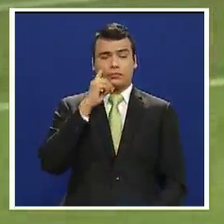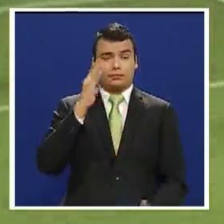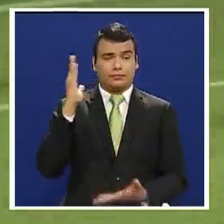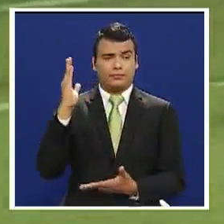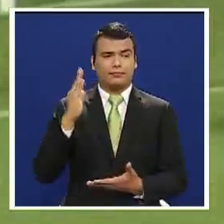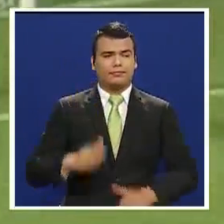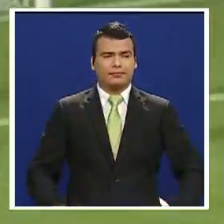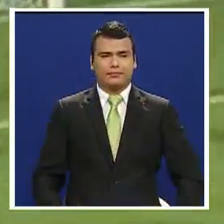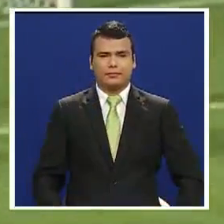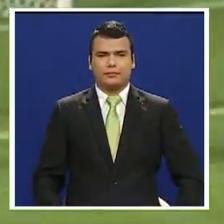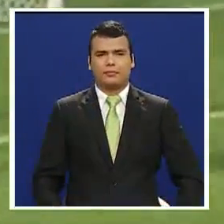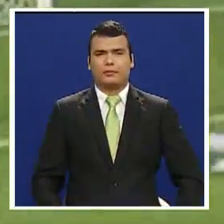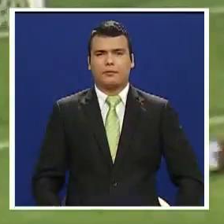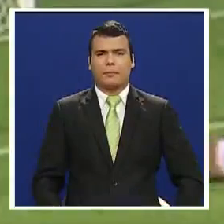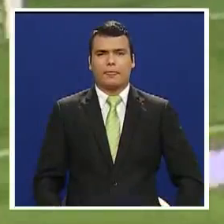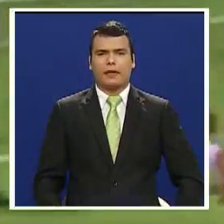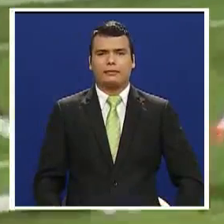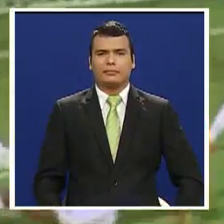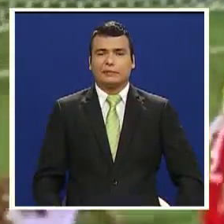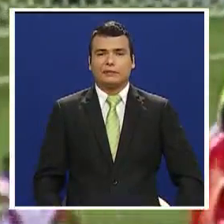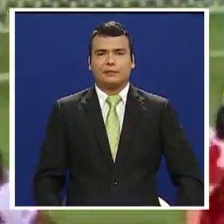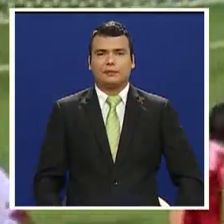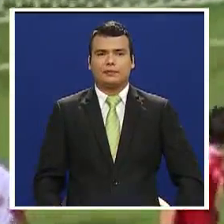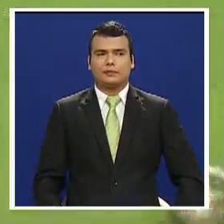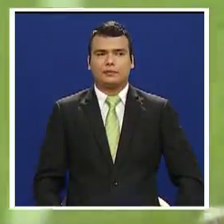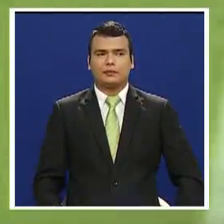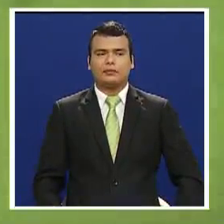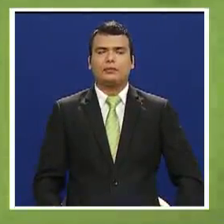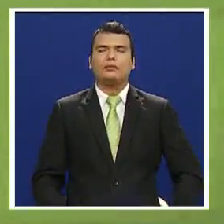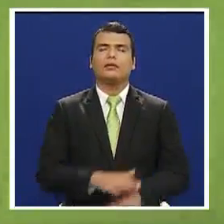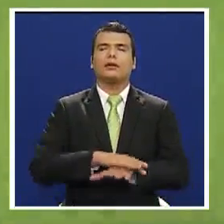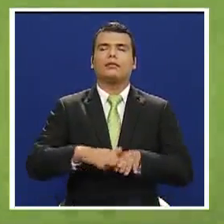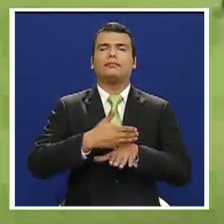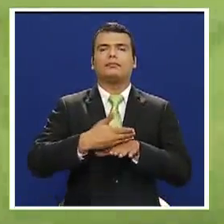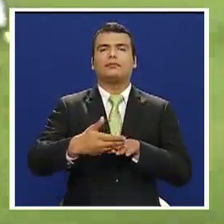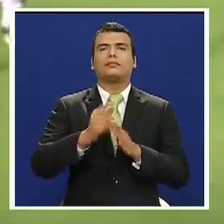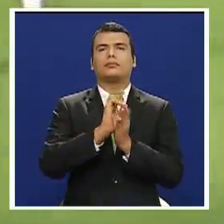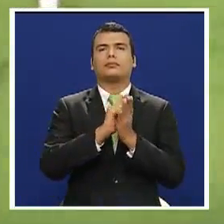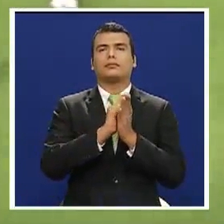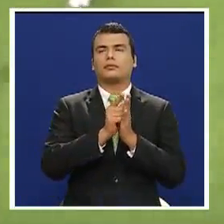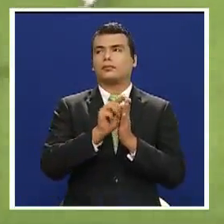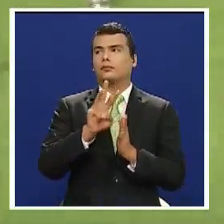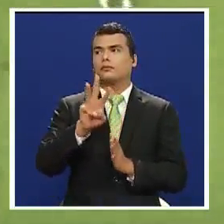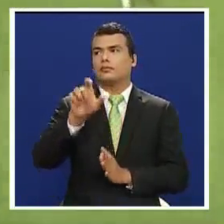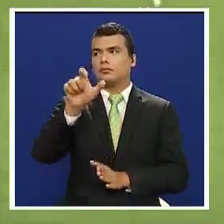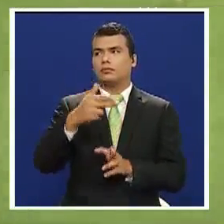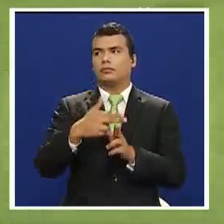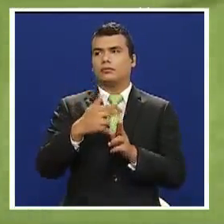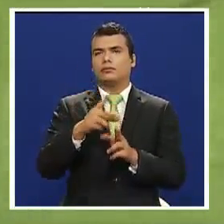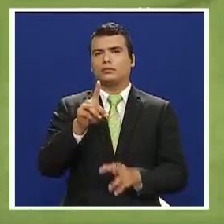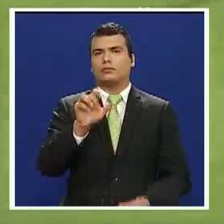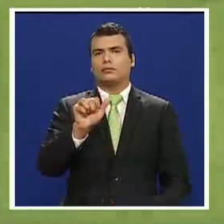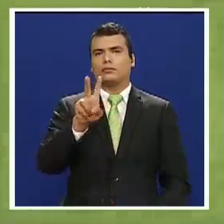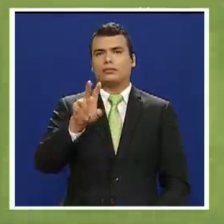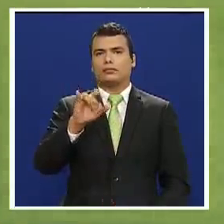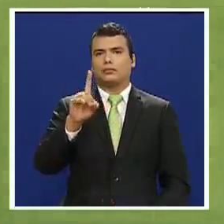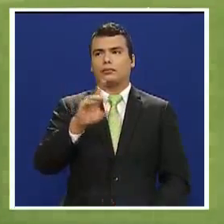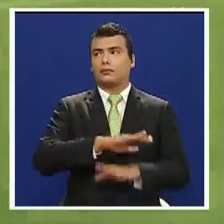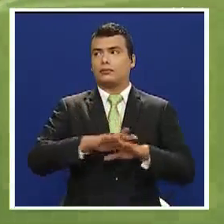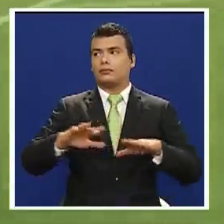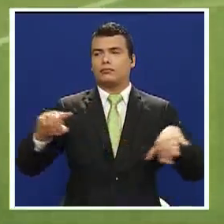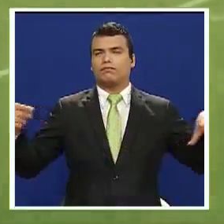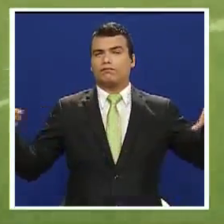su existencia. Importante reflexión de este hombre que, a pesar de haberlo perdido todo, de reconocer un error que quizá no fue suyo y